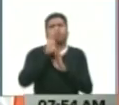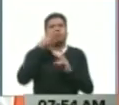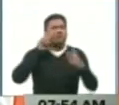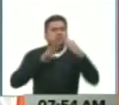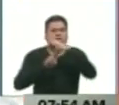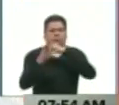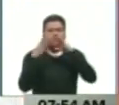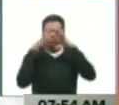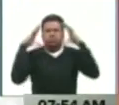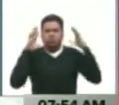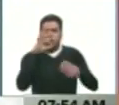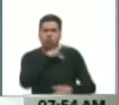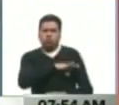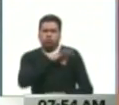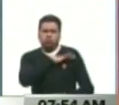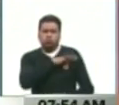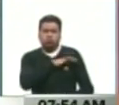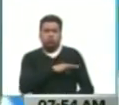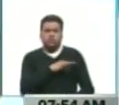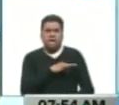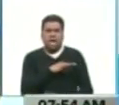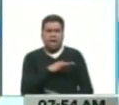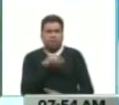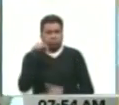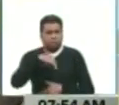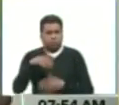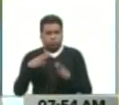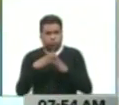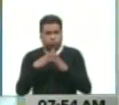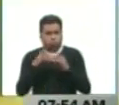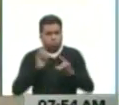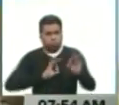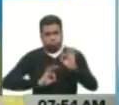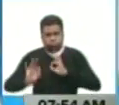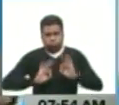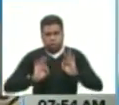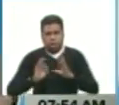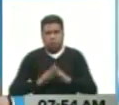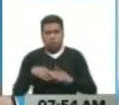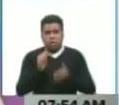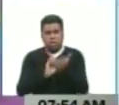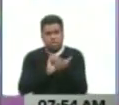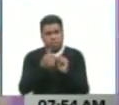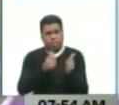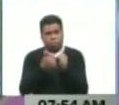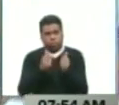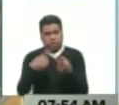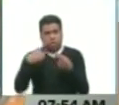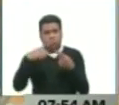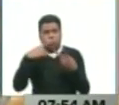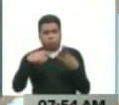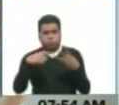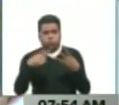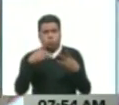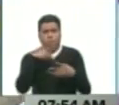de las artes que no existía en este país. Además, un intercambio que se ha hecho también en lo deportivo, en lo político, y